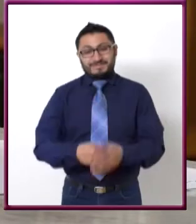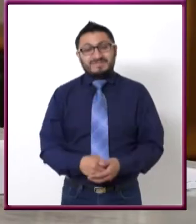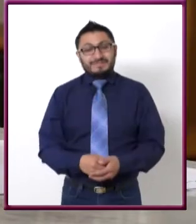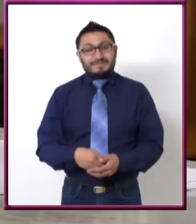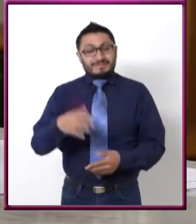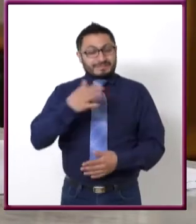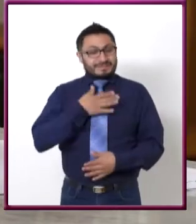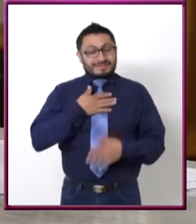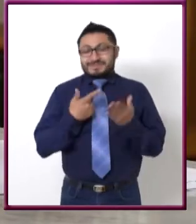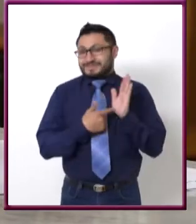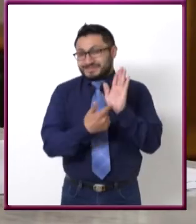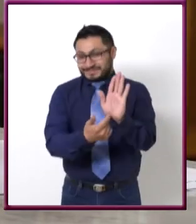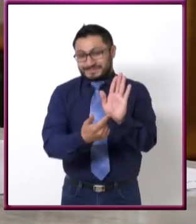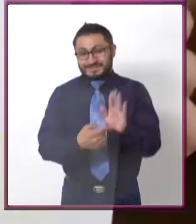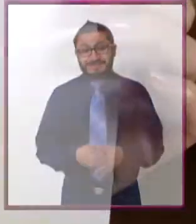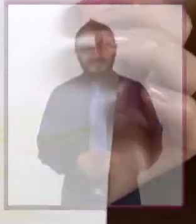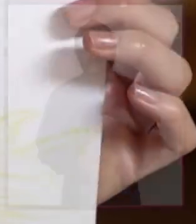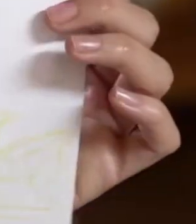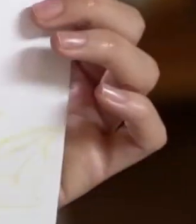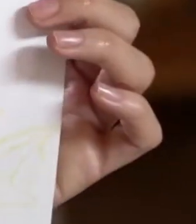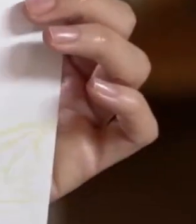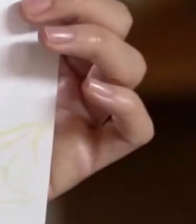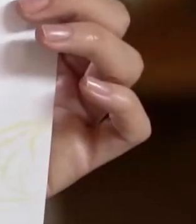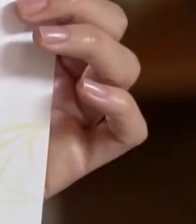los dibujos. Este es el mío.